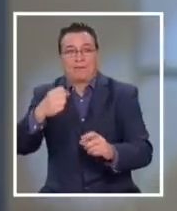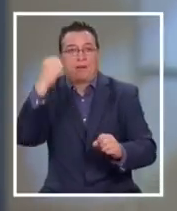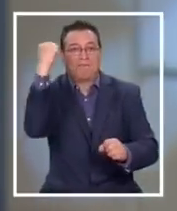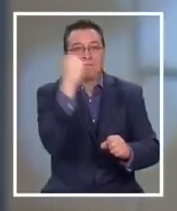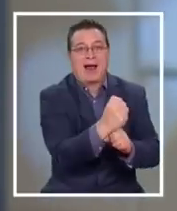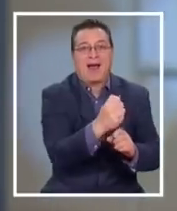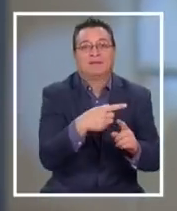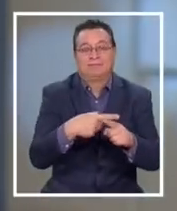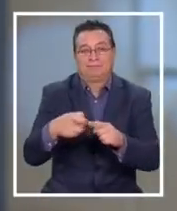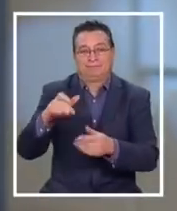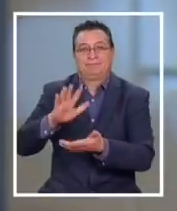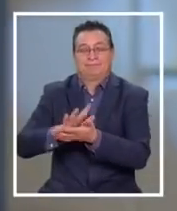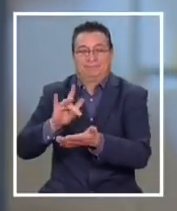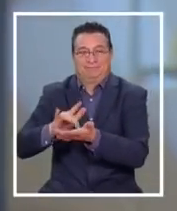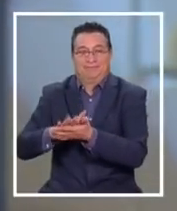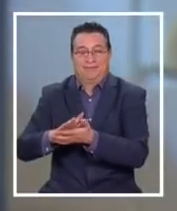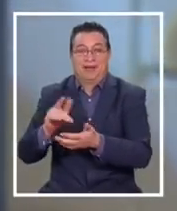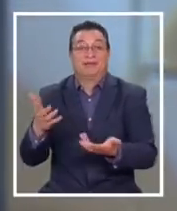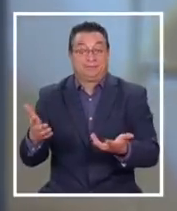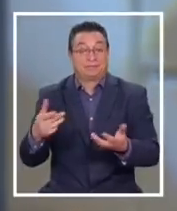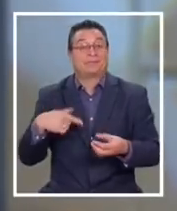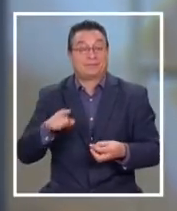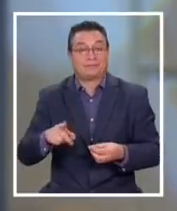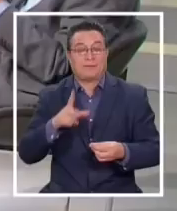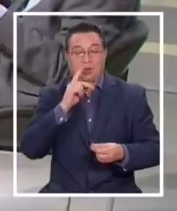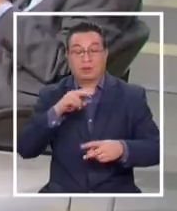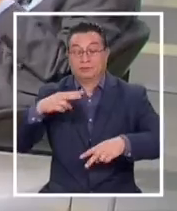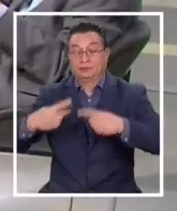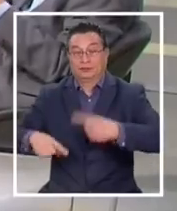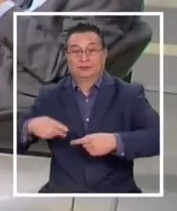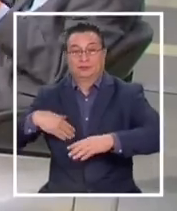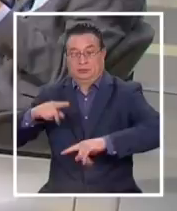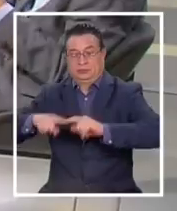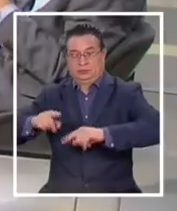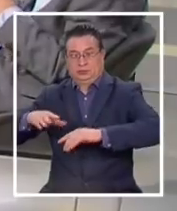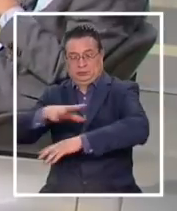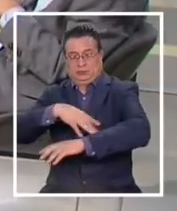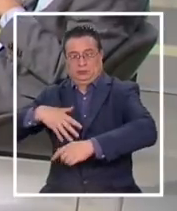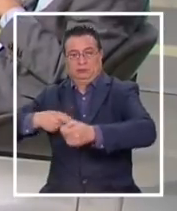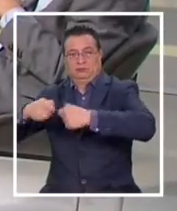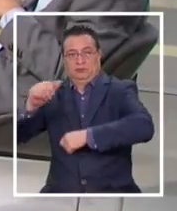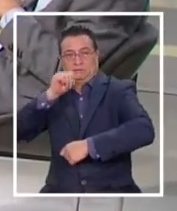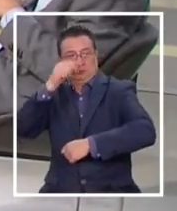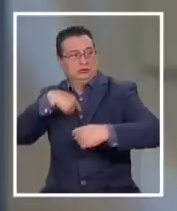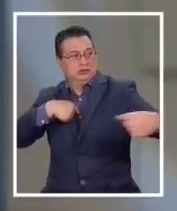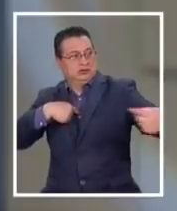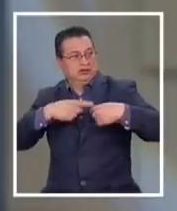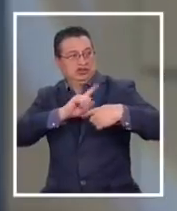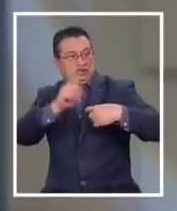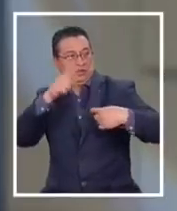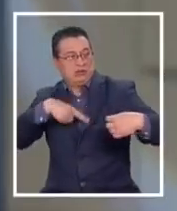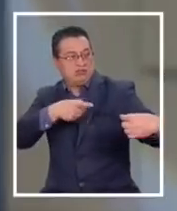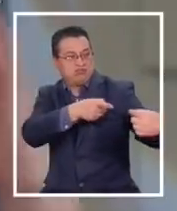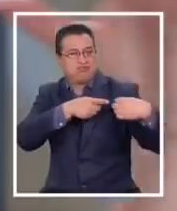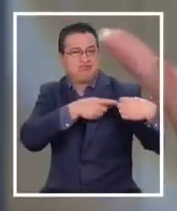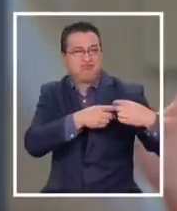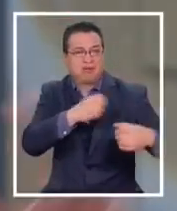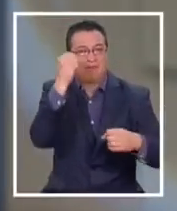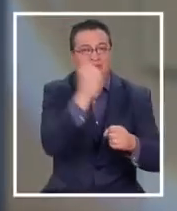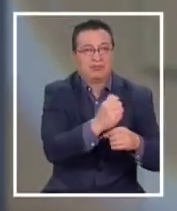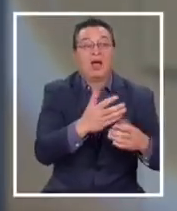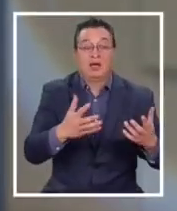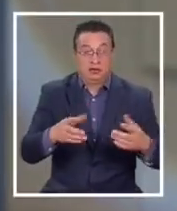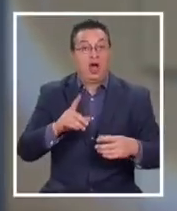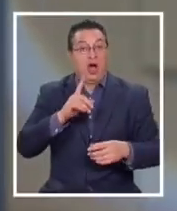eso está muy relacionado también con la pandemia. Las guerras territoriales. Con carteles de droga y territorio. Exactamente, de territorio. Ahora, no grandes,